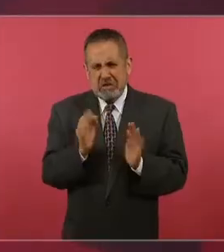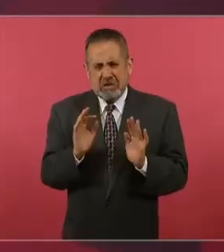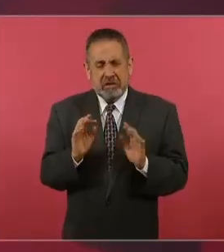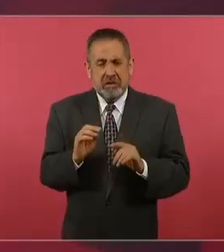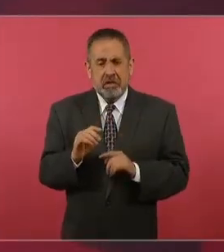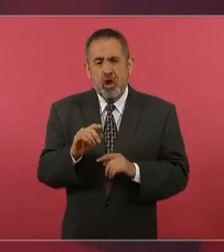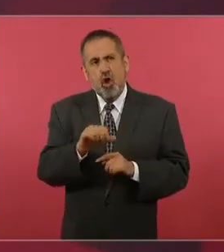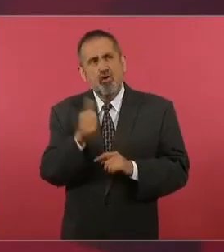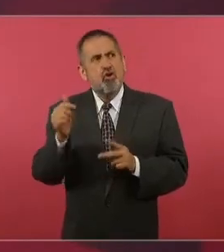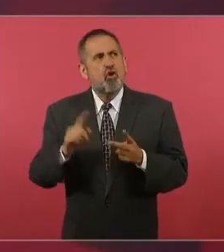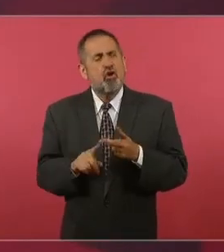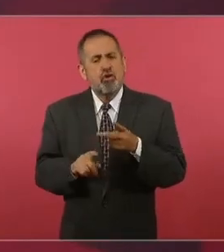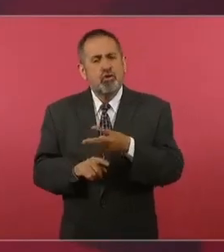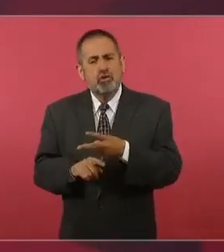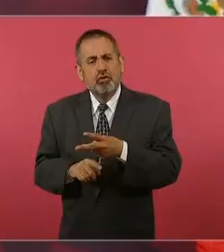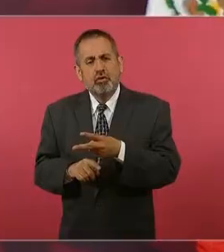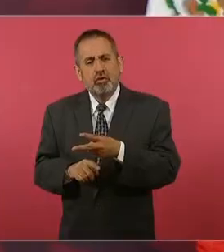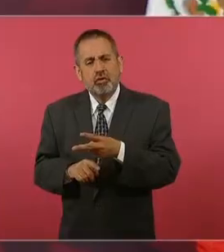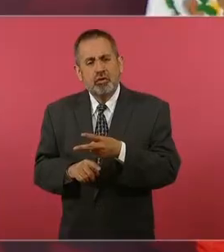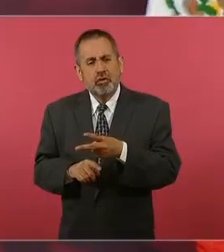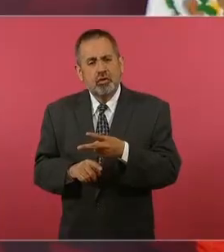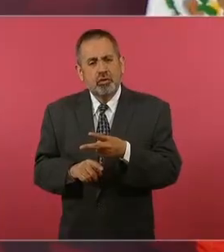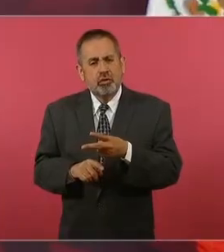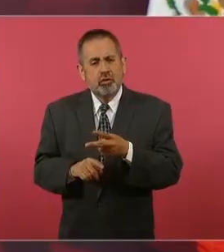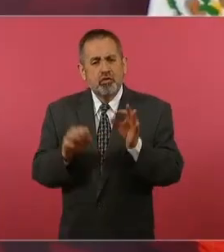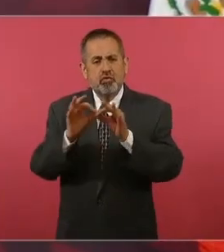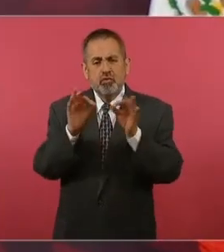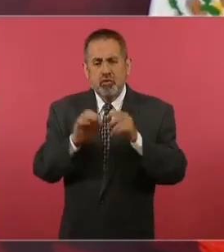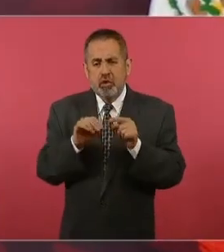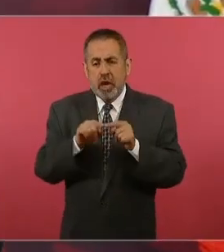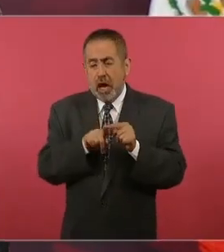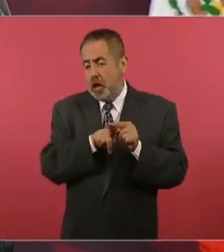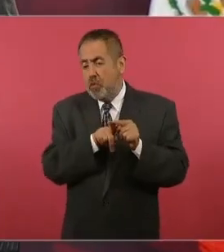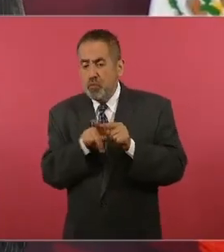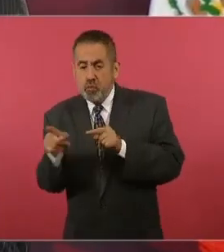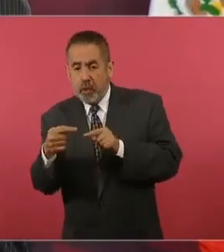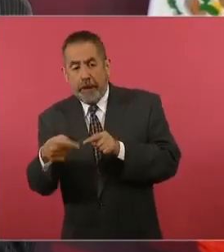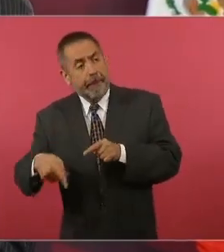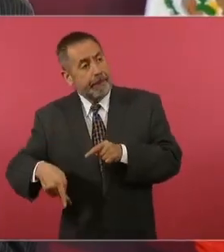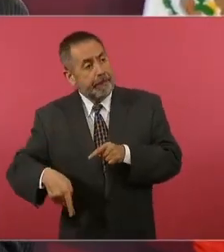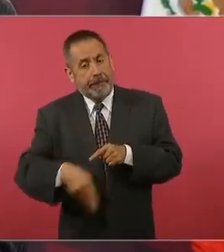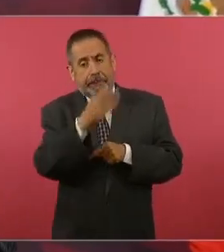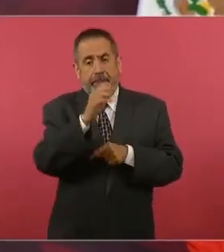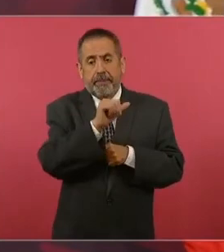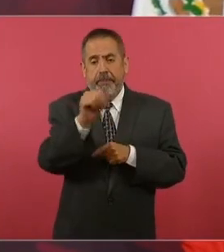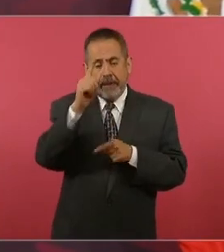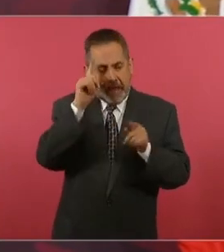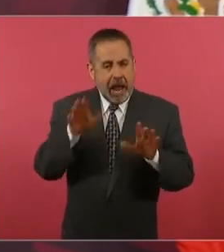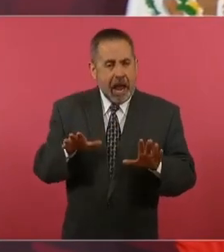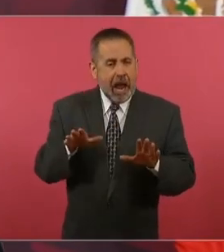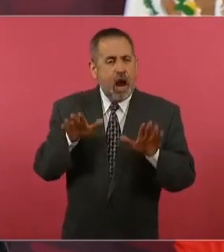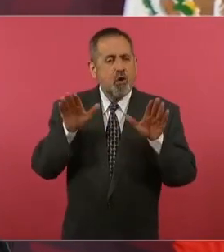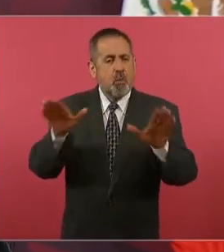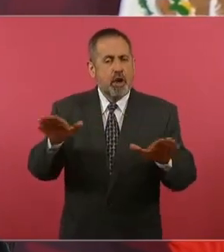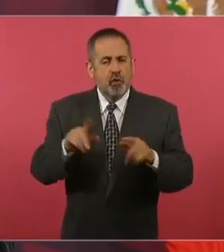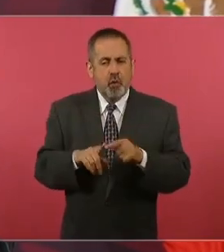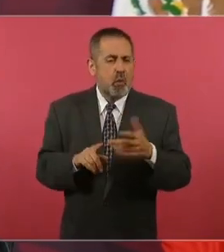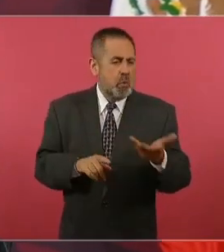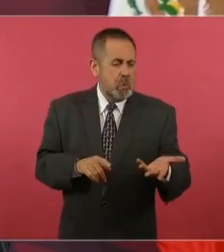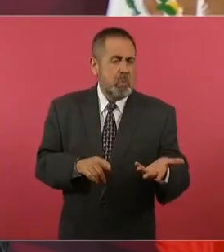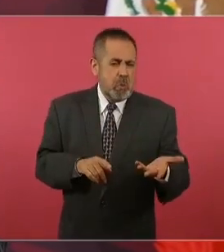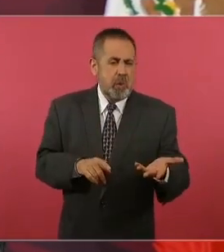y un viaducto, un distribuidor del aeropuerto, también se hace la evaluación, y